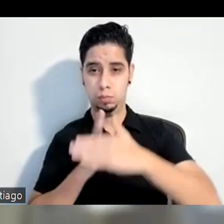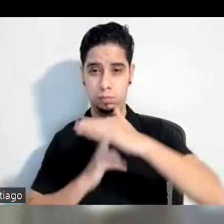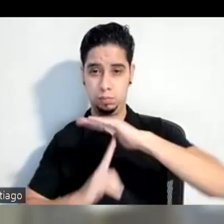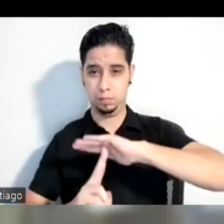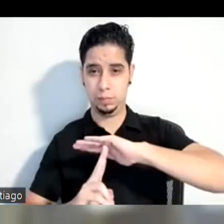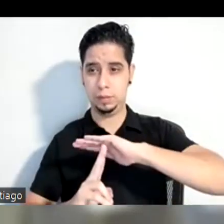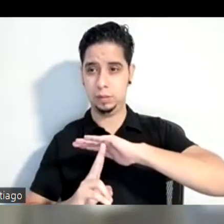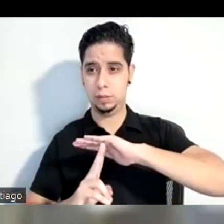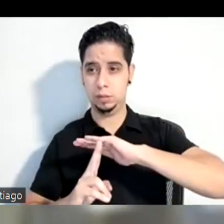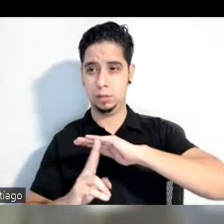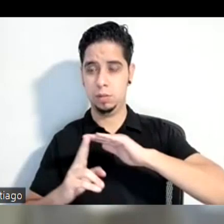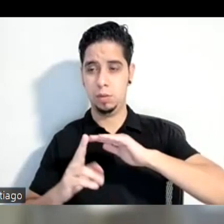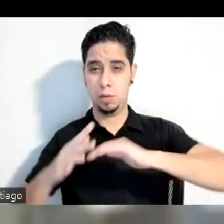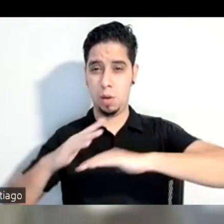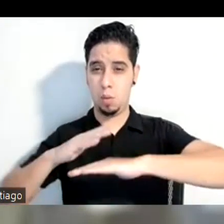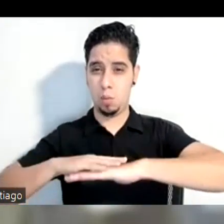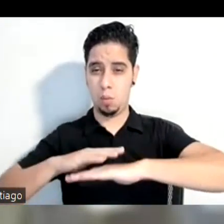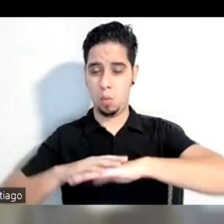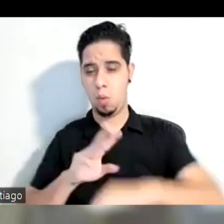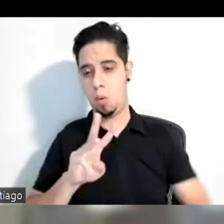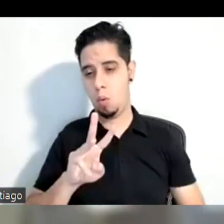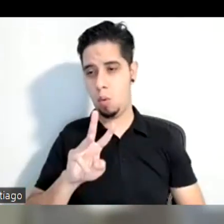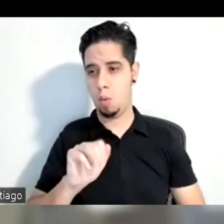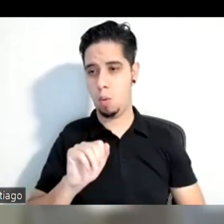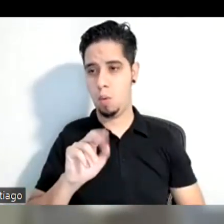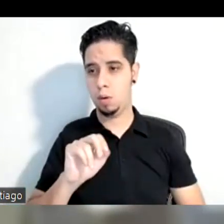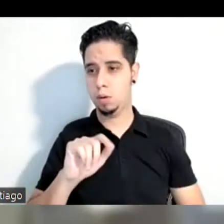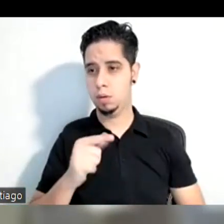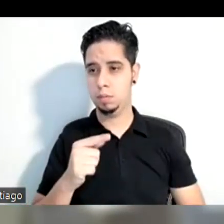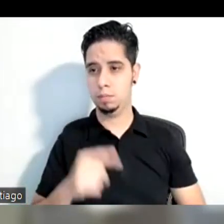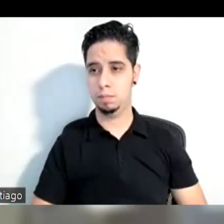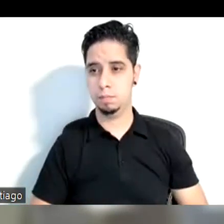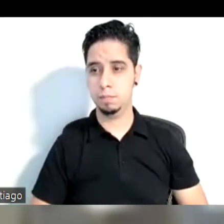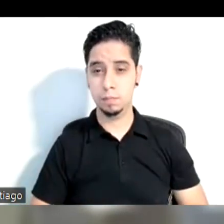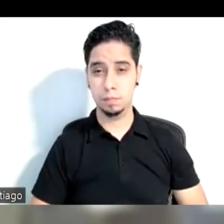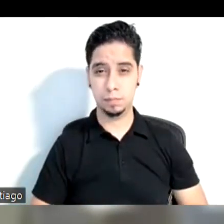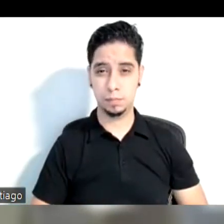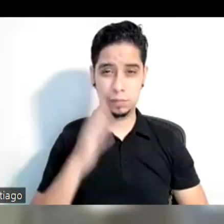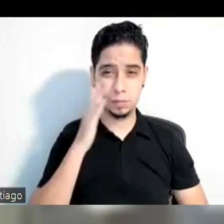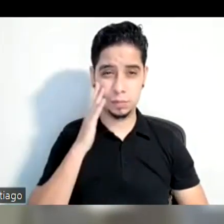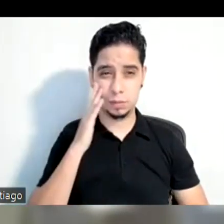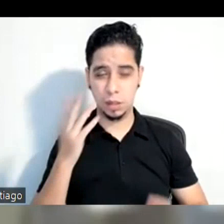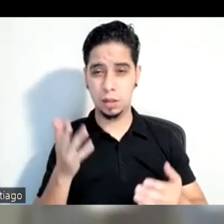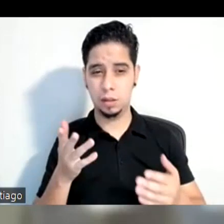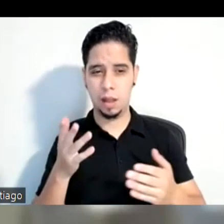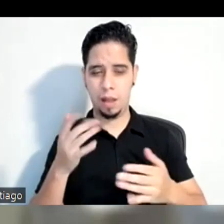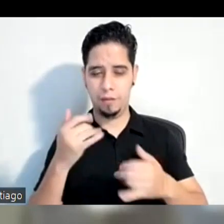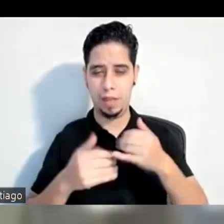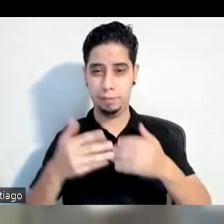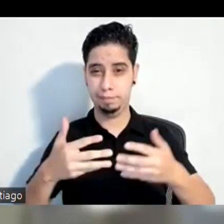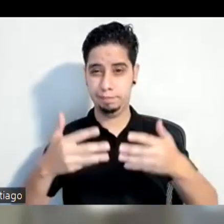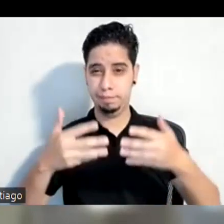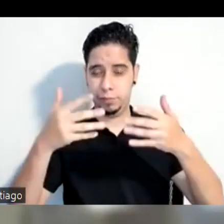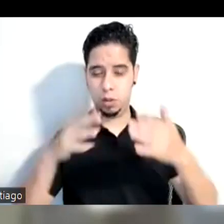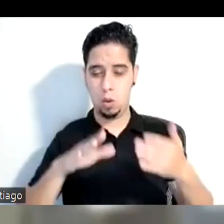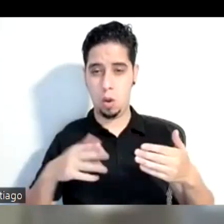default que dan en las películas, ¿verdad? Que dicen al final que los animales que usaron las películas no fueron dañados, ¿verdad? Ah, okay. Mi mensaje